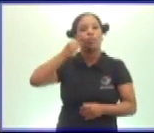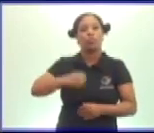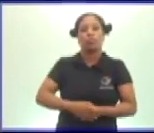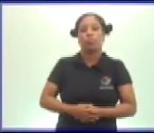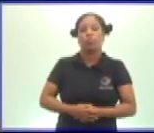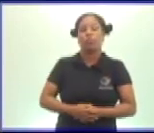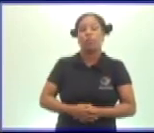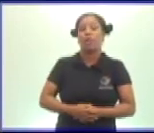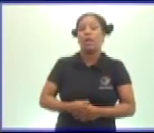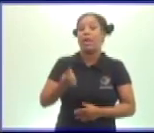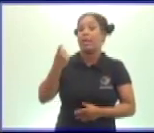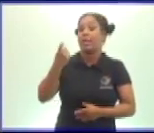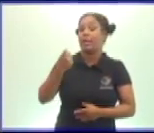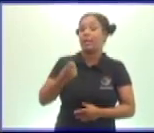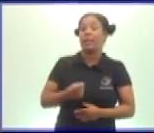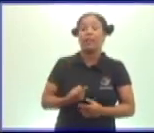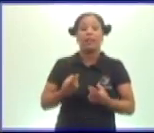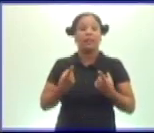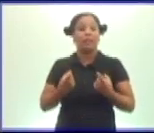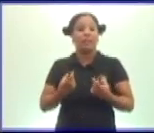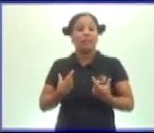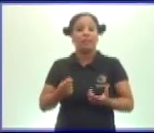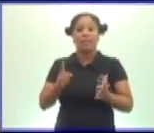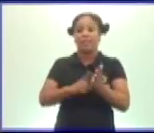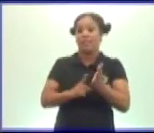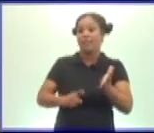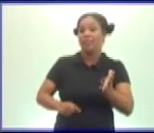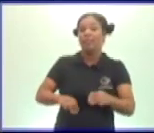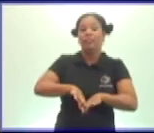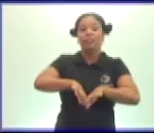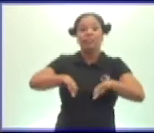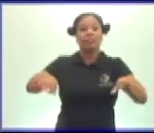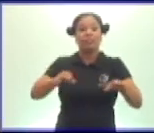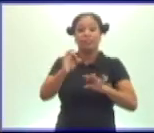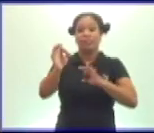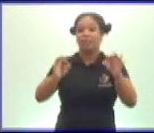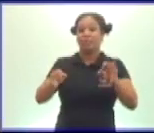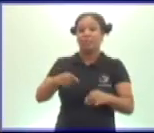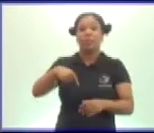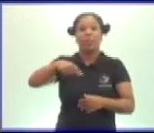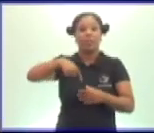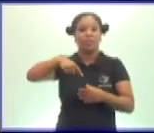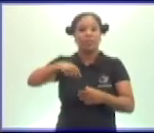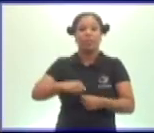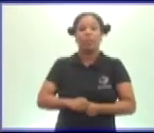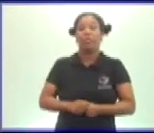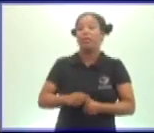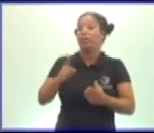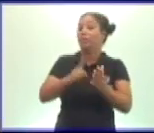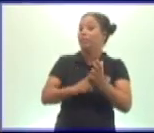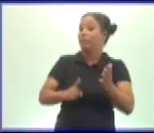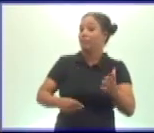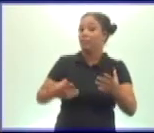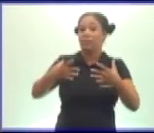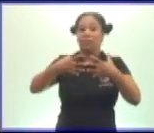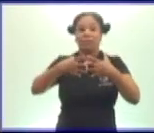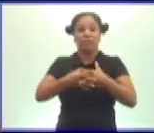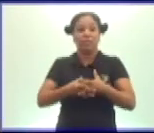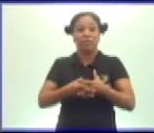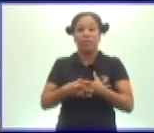energía necesaria para separar las partículas del disolvente y la energía asociada a las